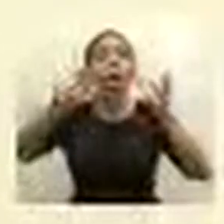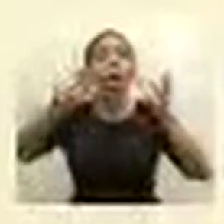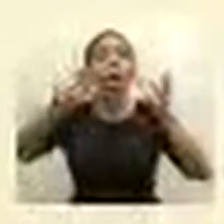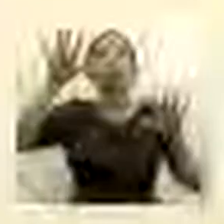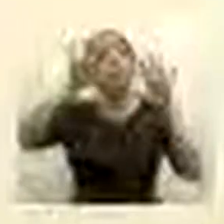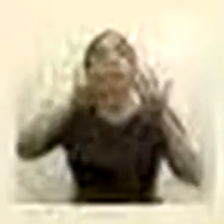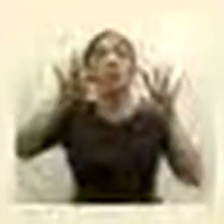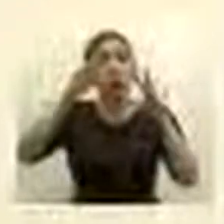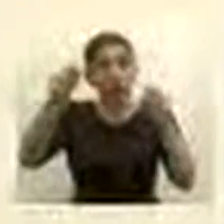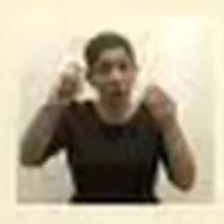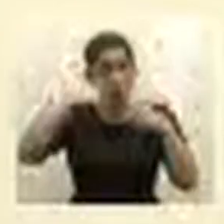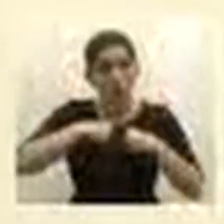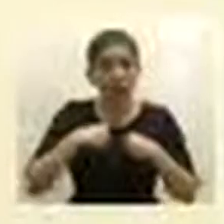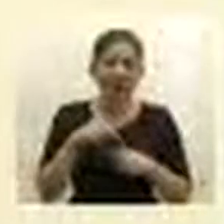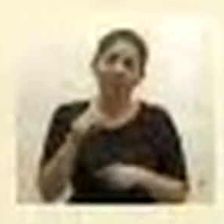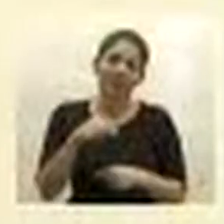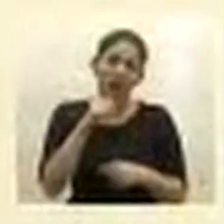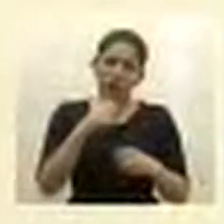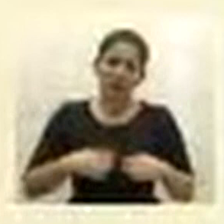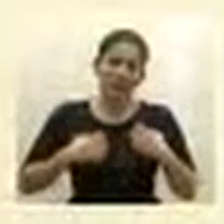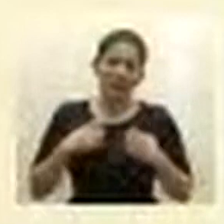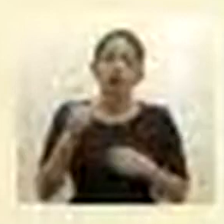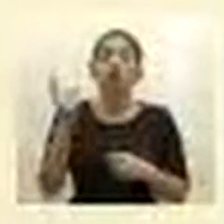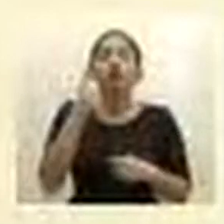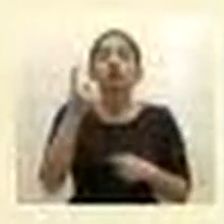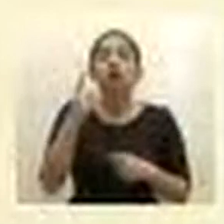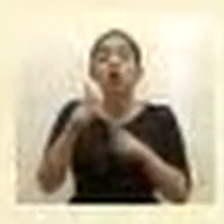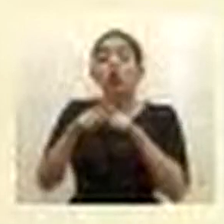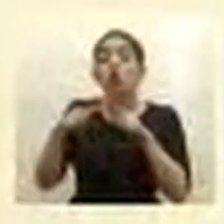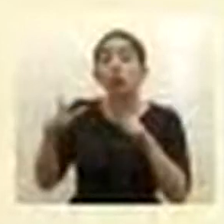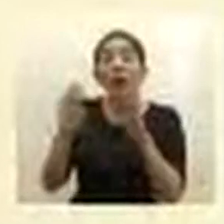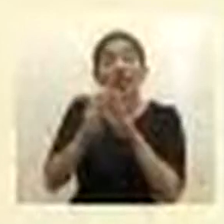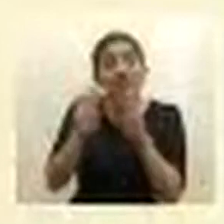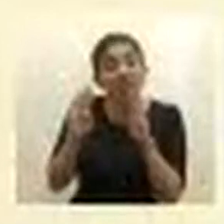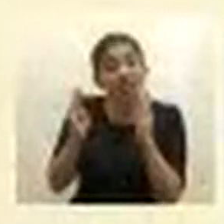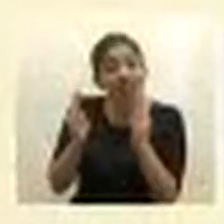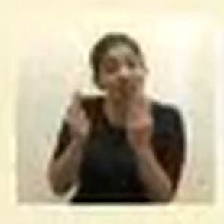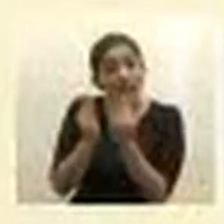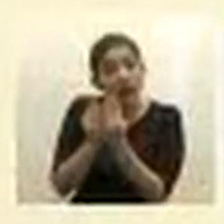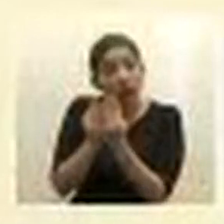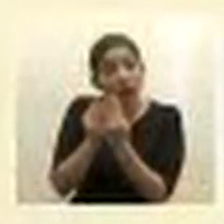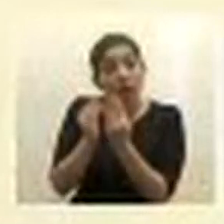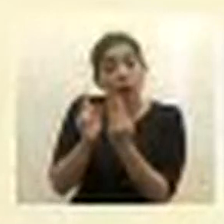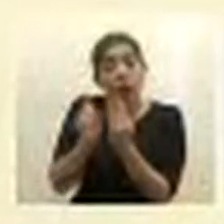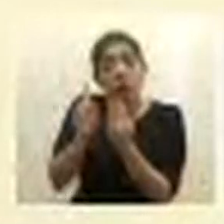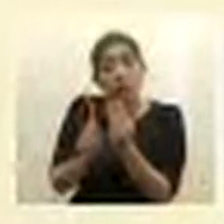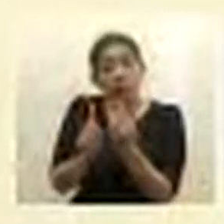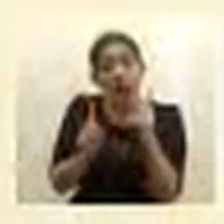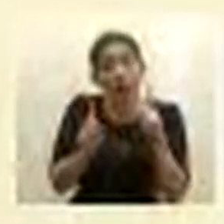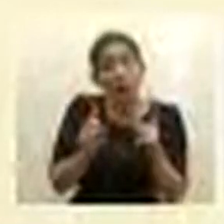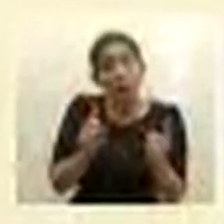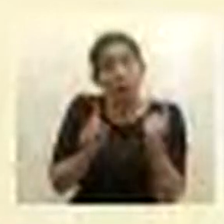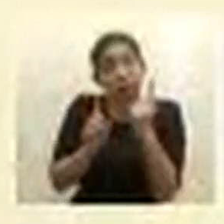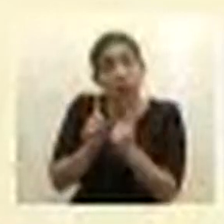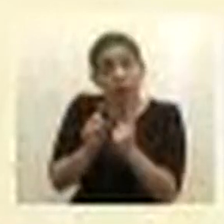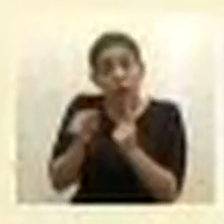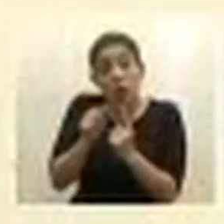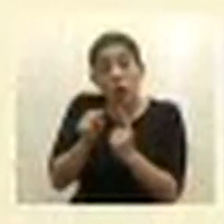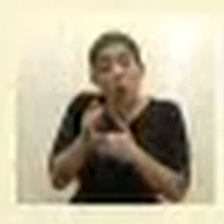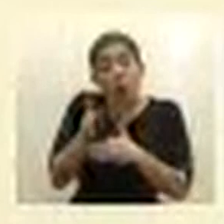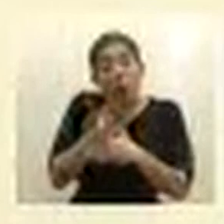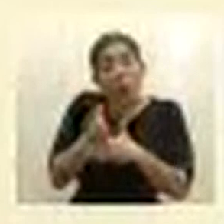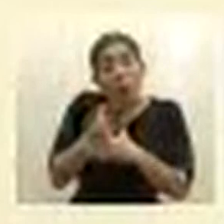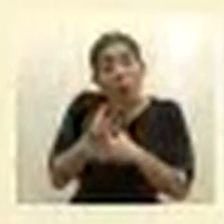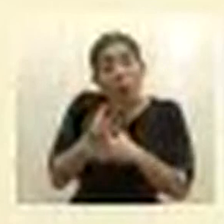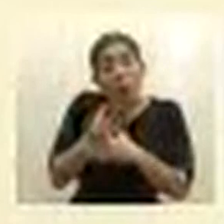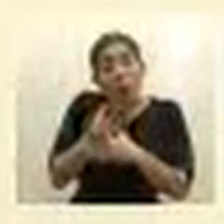existe y que eventualmente serían espacios cerrados más reducidos y que generalmente se da más o podría ser más riesgoso en personas que comparten un poco más